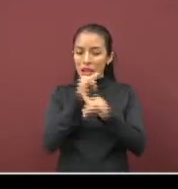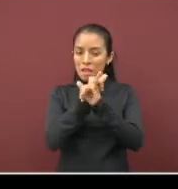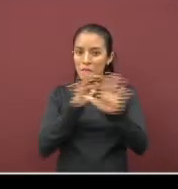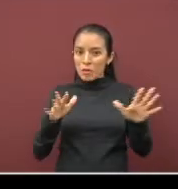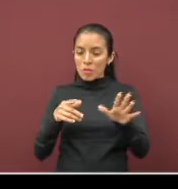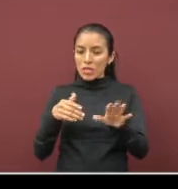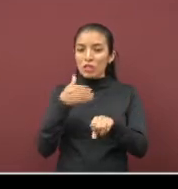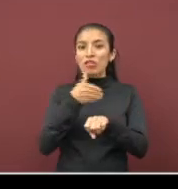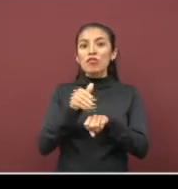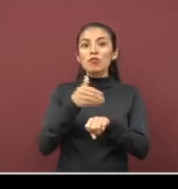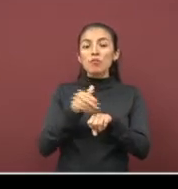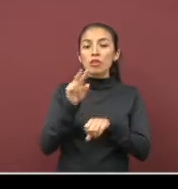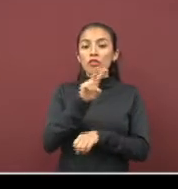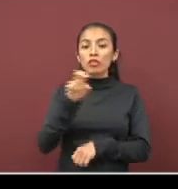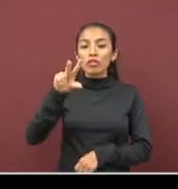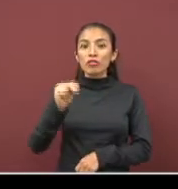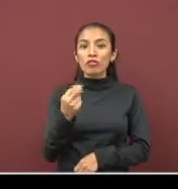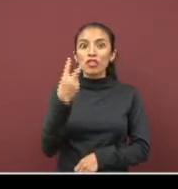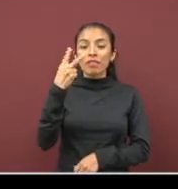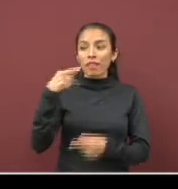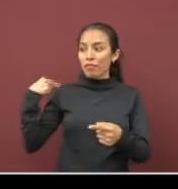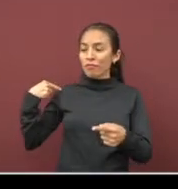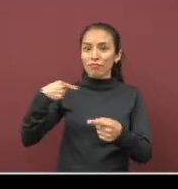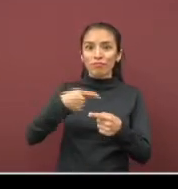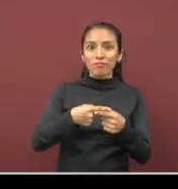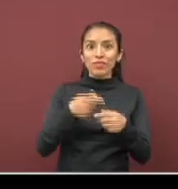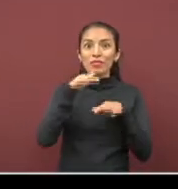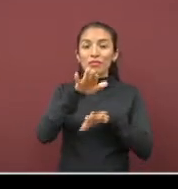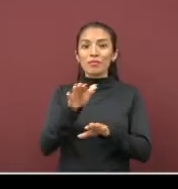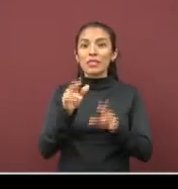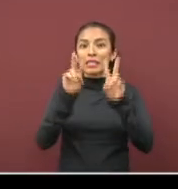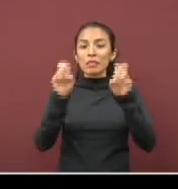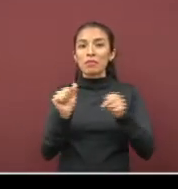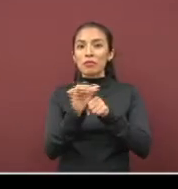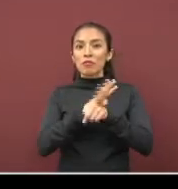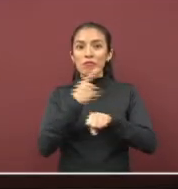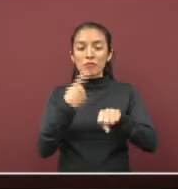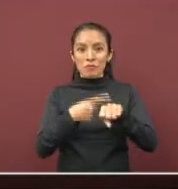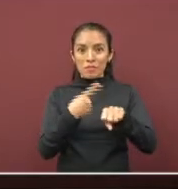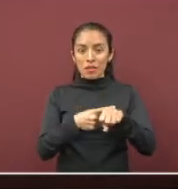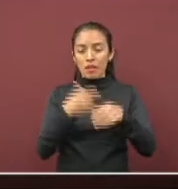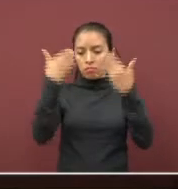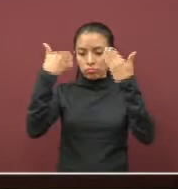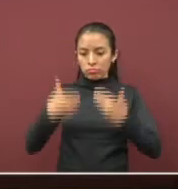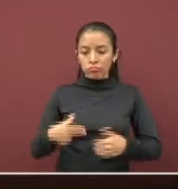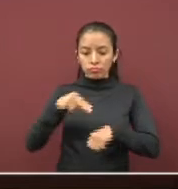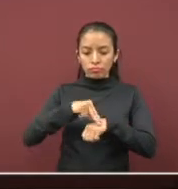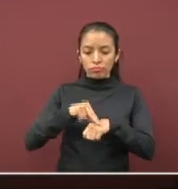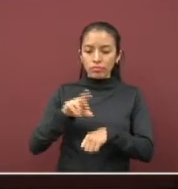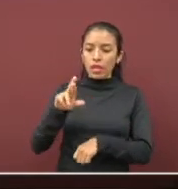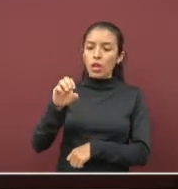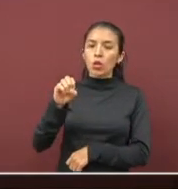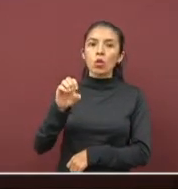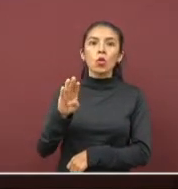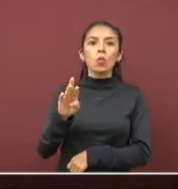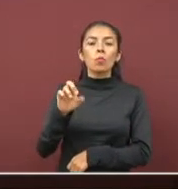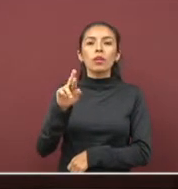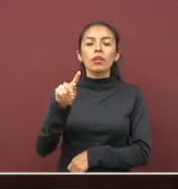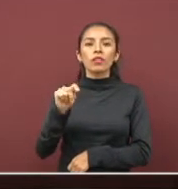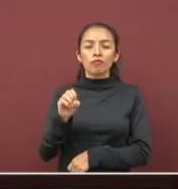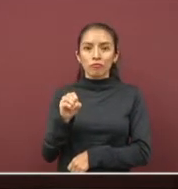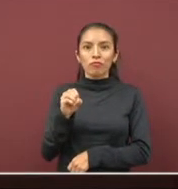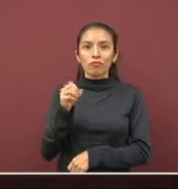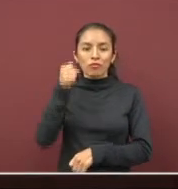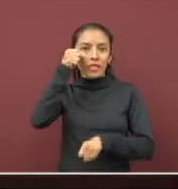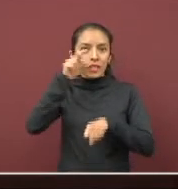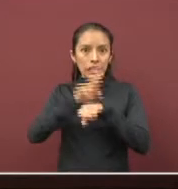número 282 de coronavirus para lo cual un servidor roberto ramos alor secretario de salud doy